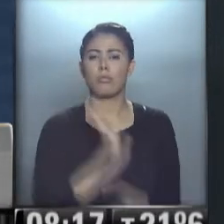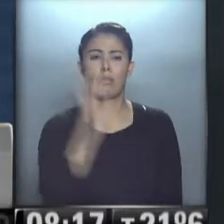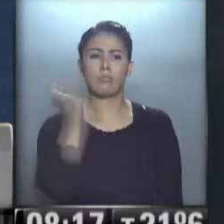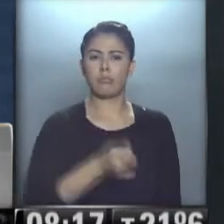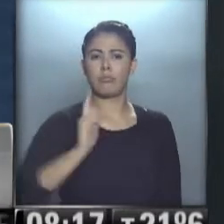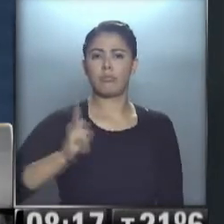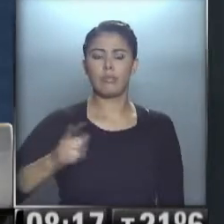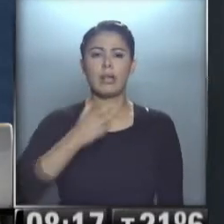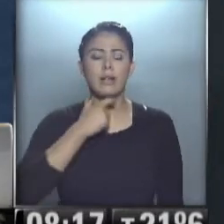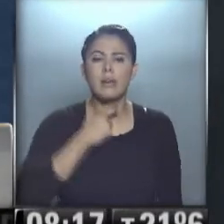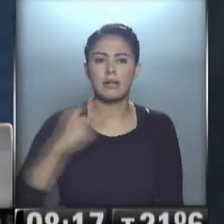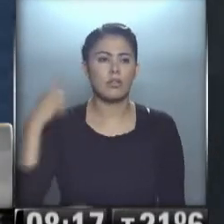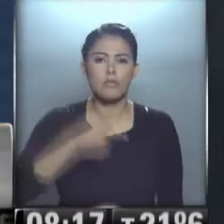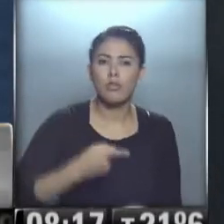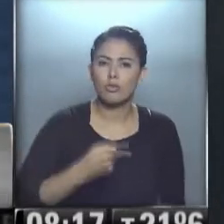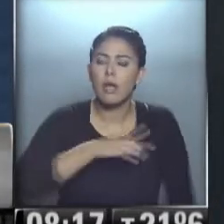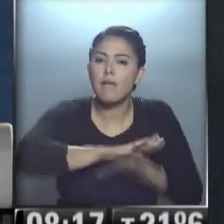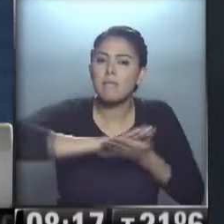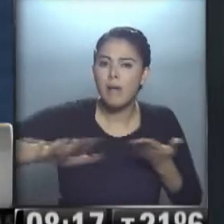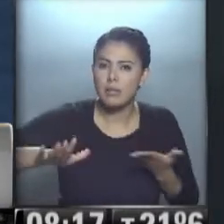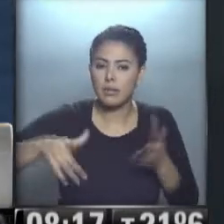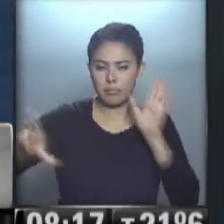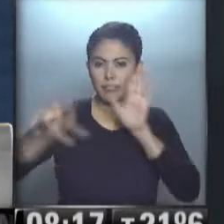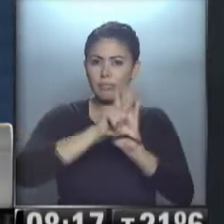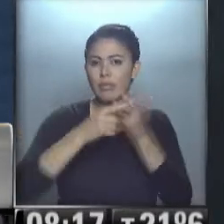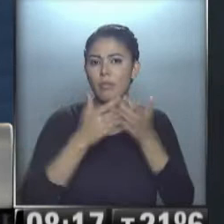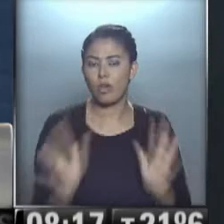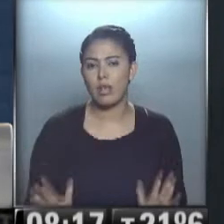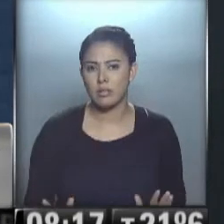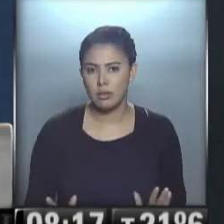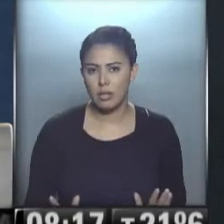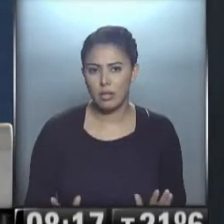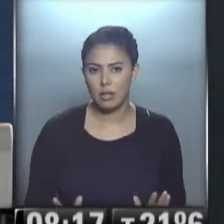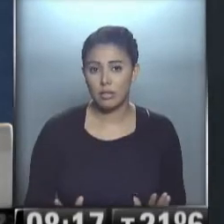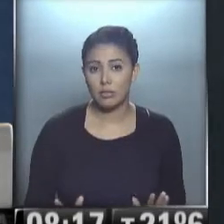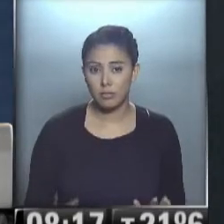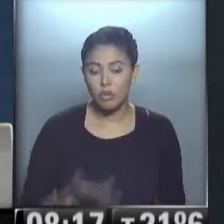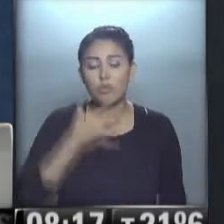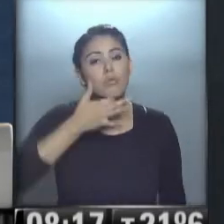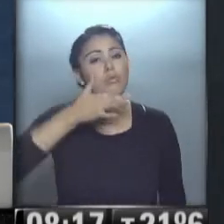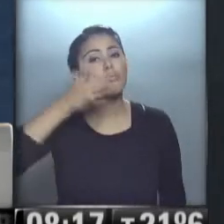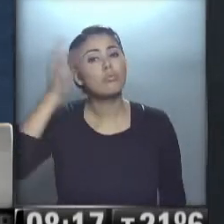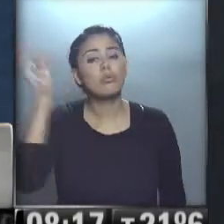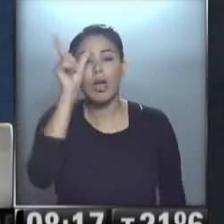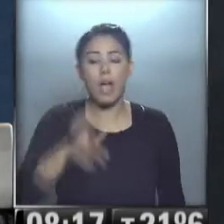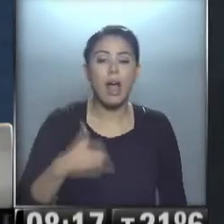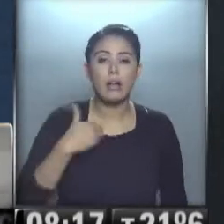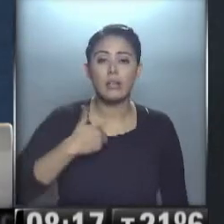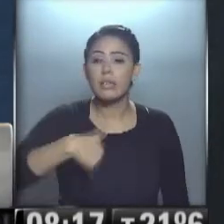pretenda socavar las bases de legitimidad democrática, cumpliendo la República